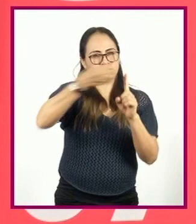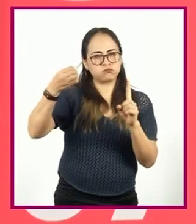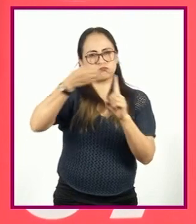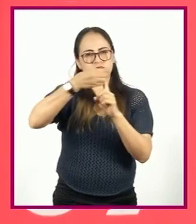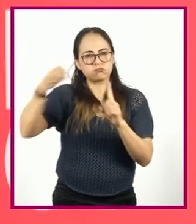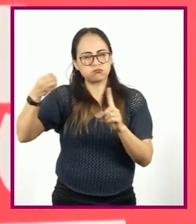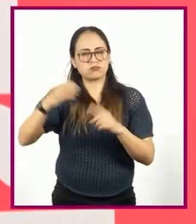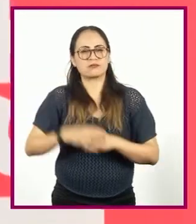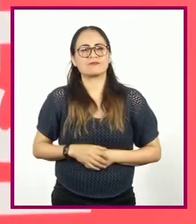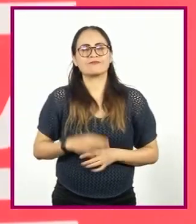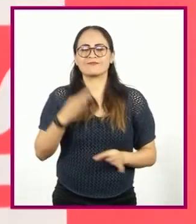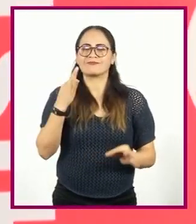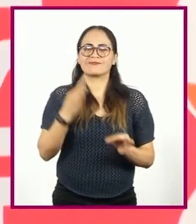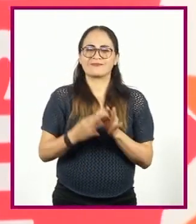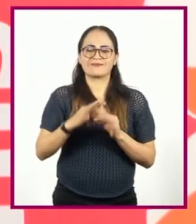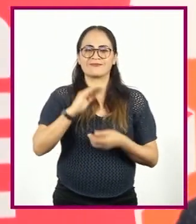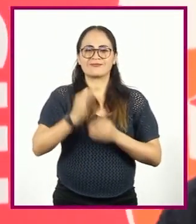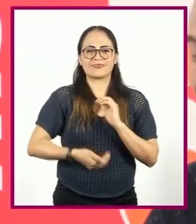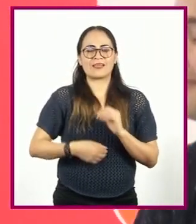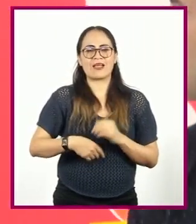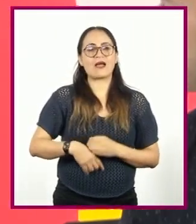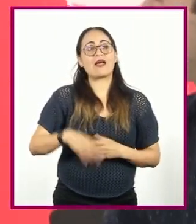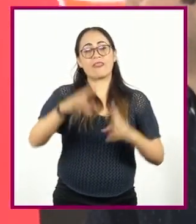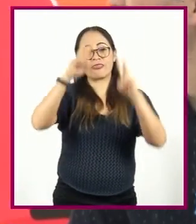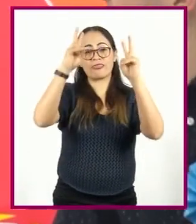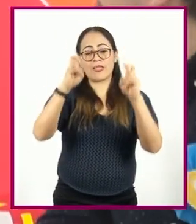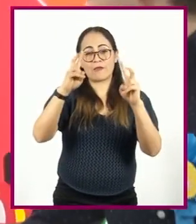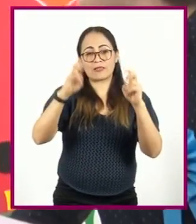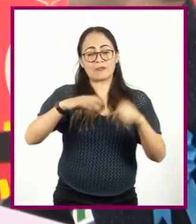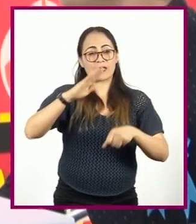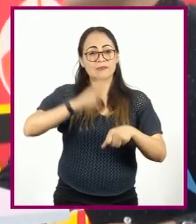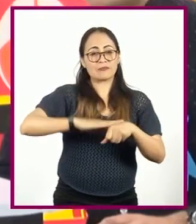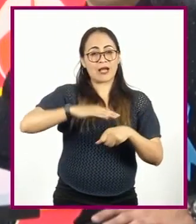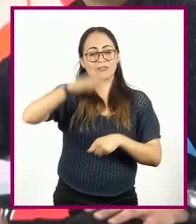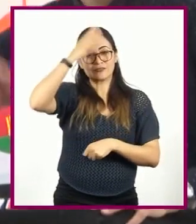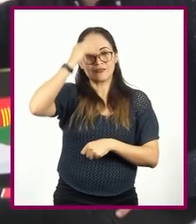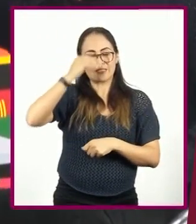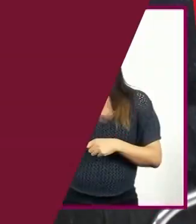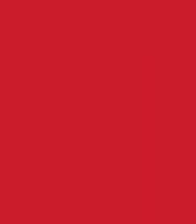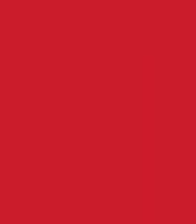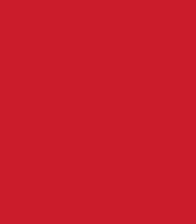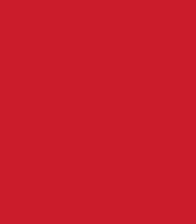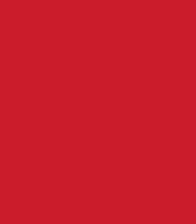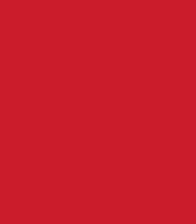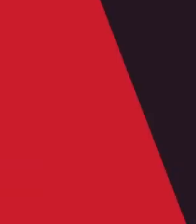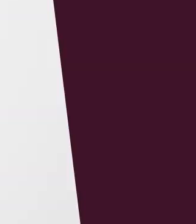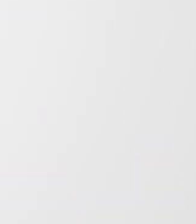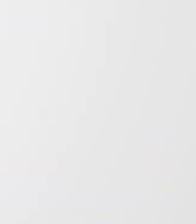Listo, terminamos, pero aún nos quedan más temas por repasar. Hasta la próxima.